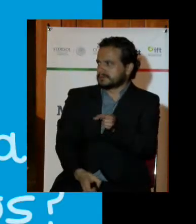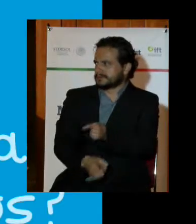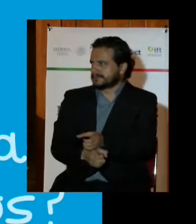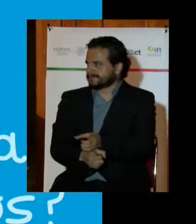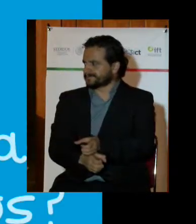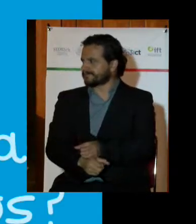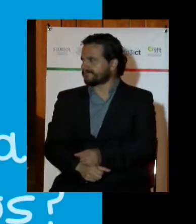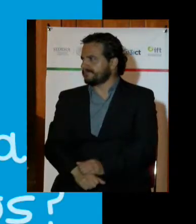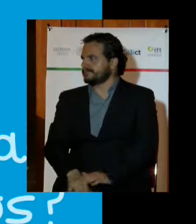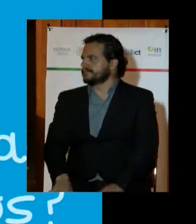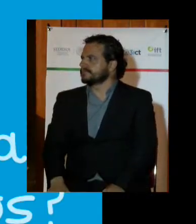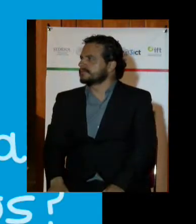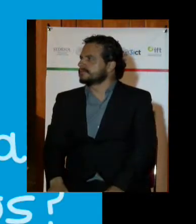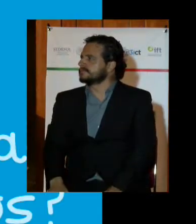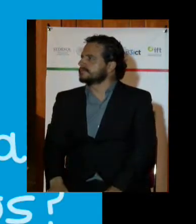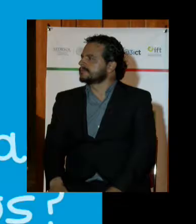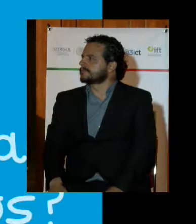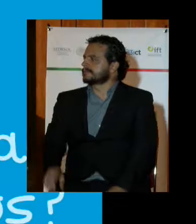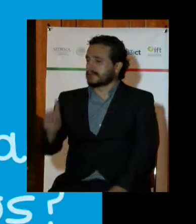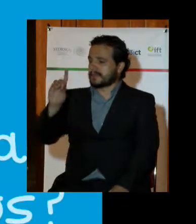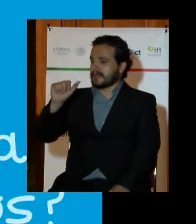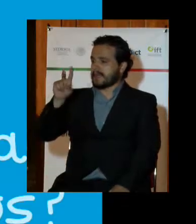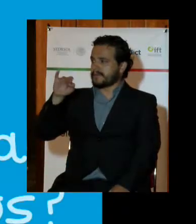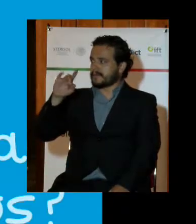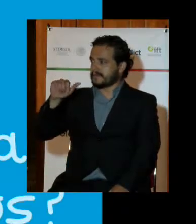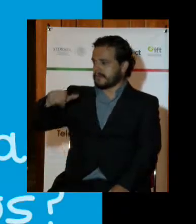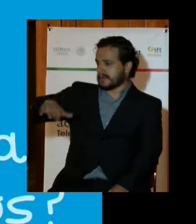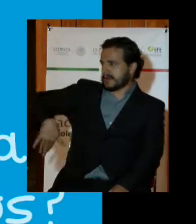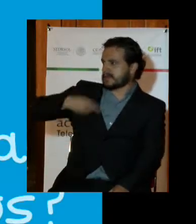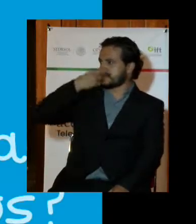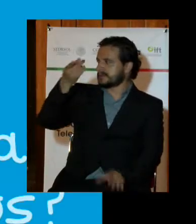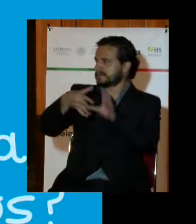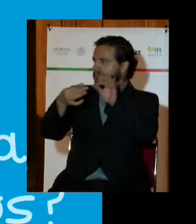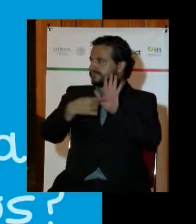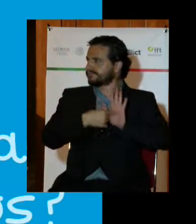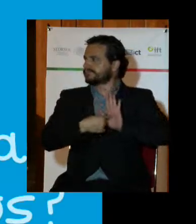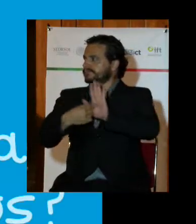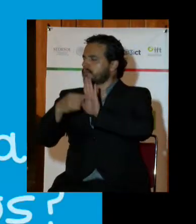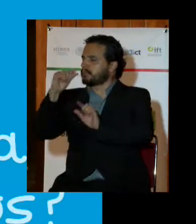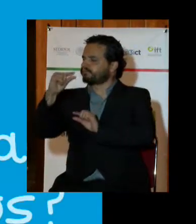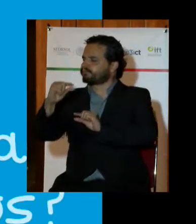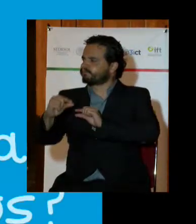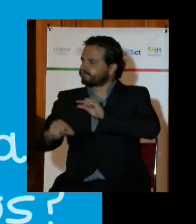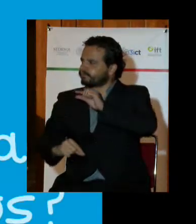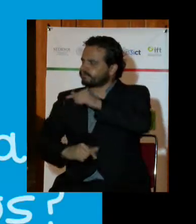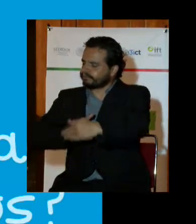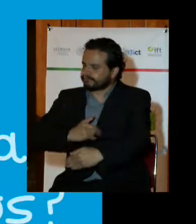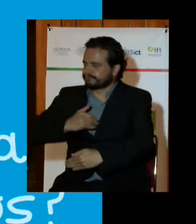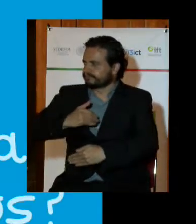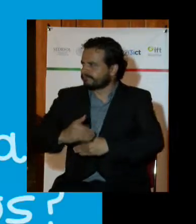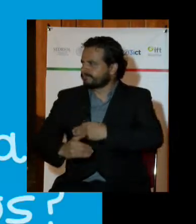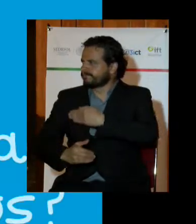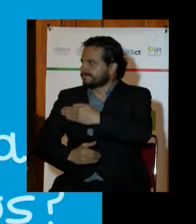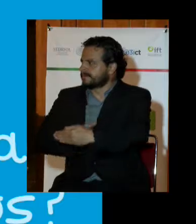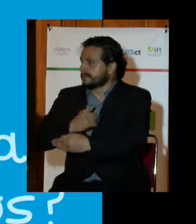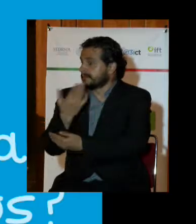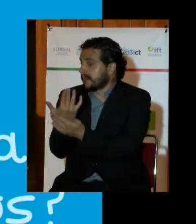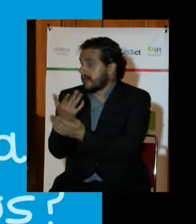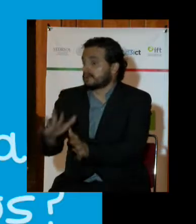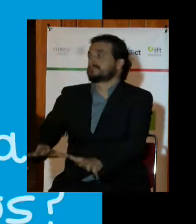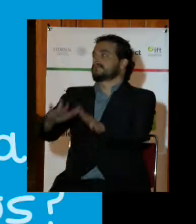David en su presentación nos comentaba, tomemos pequeños pasos, o sea, hagamos cosas que sí se pueden. No esperemos que todo el mundo sea accesible de la